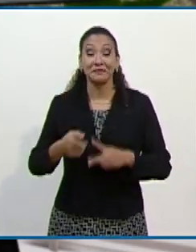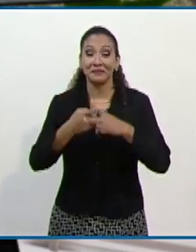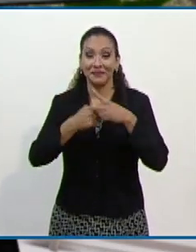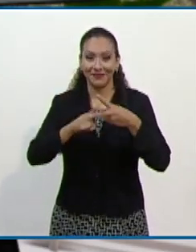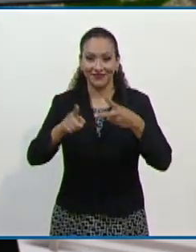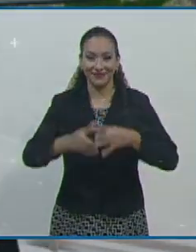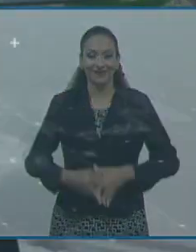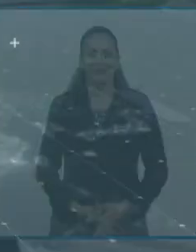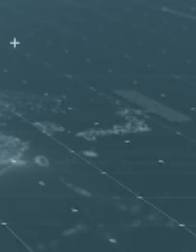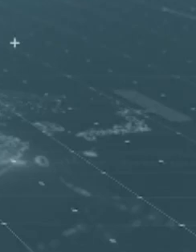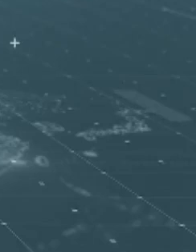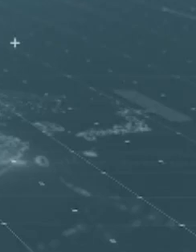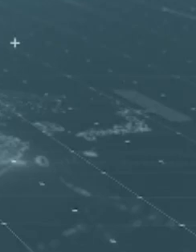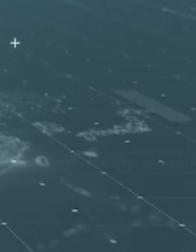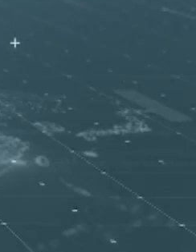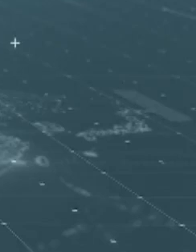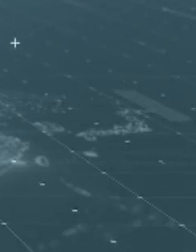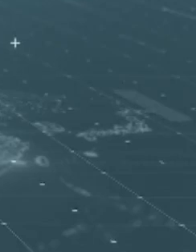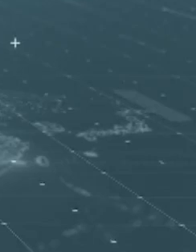iniciamos.